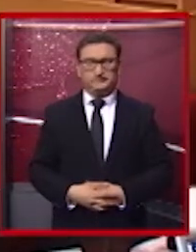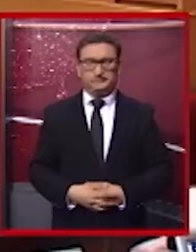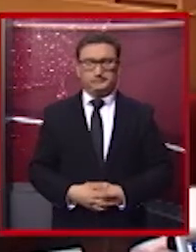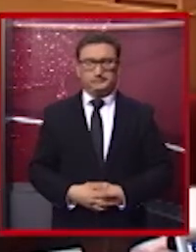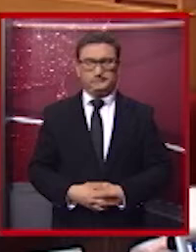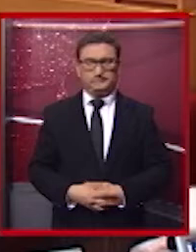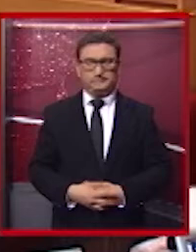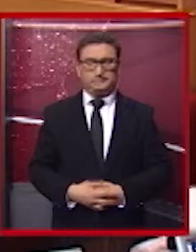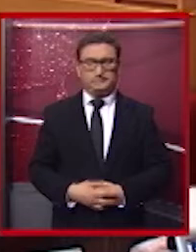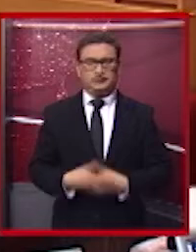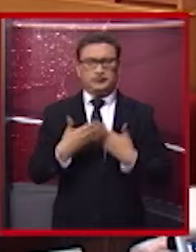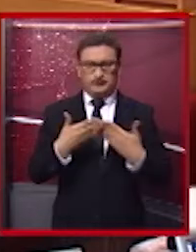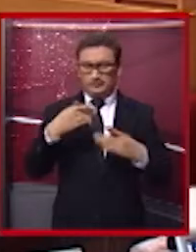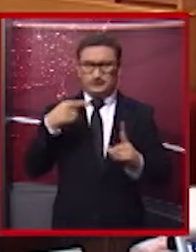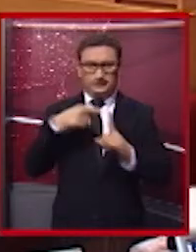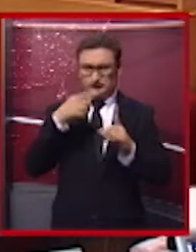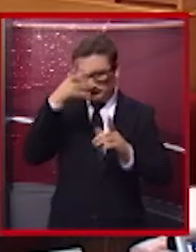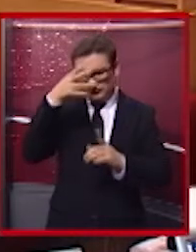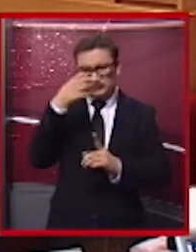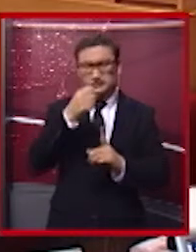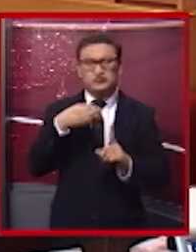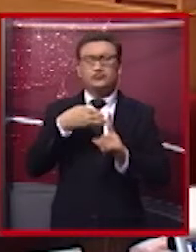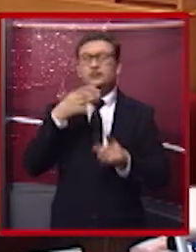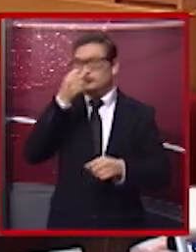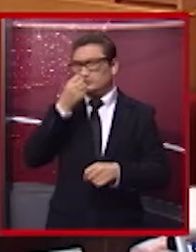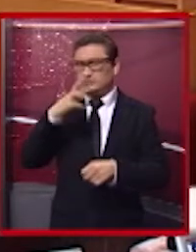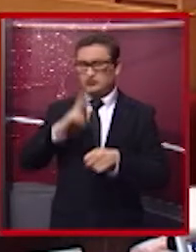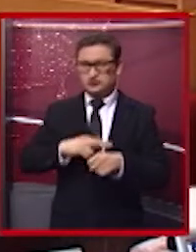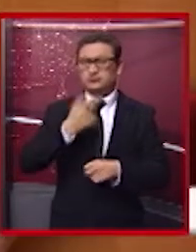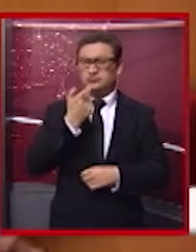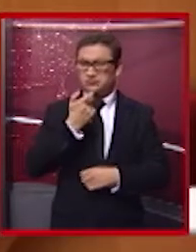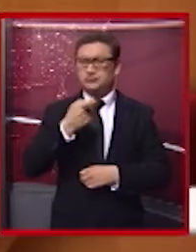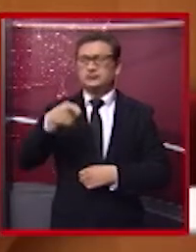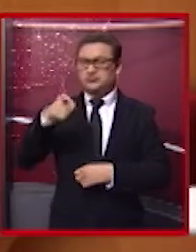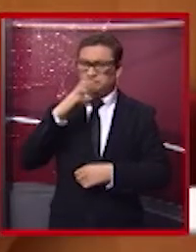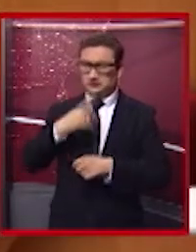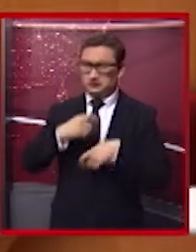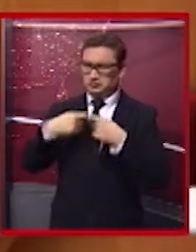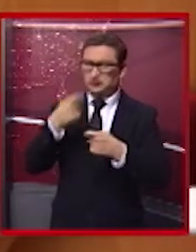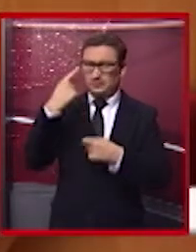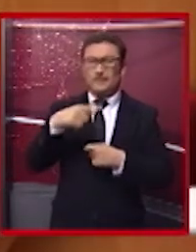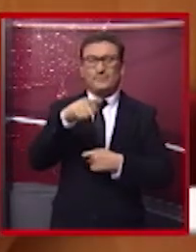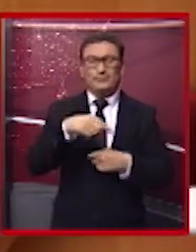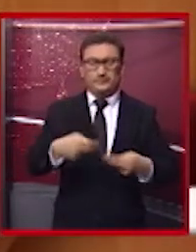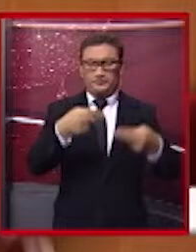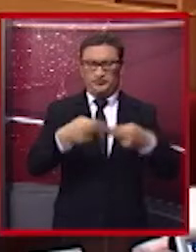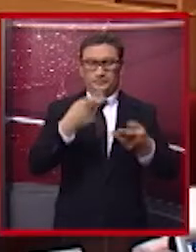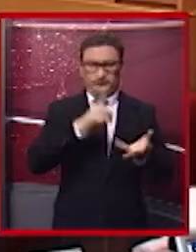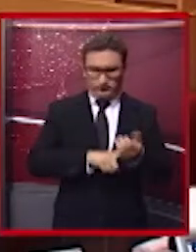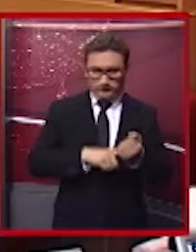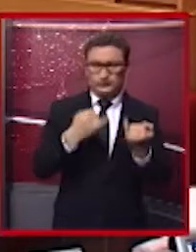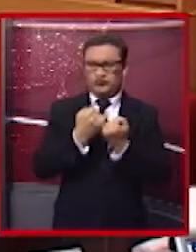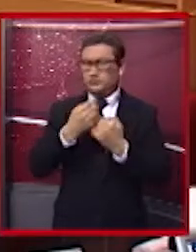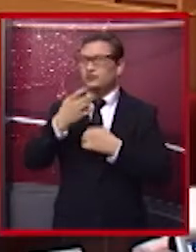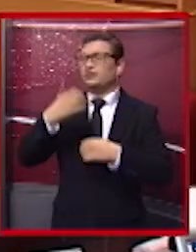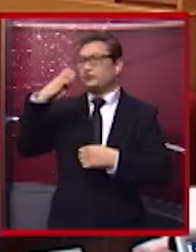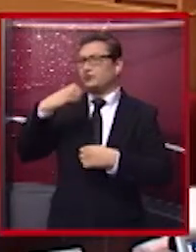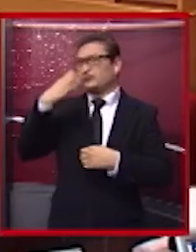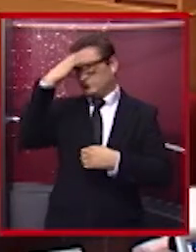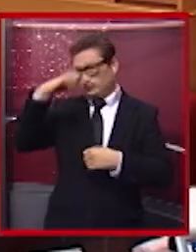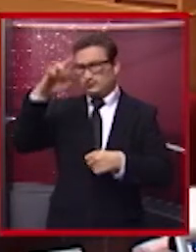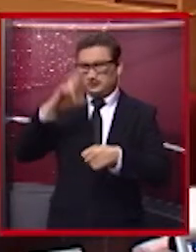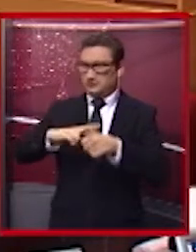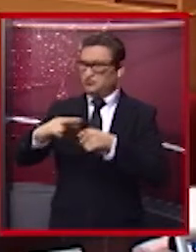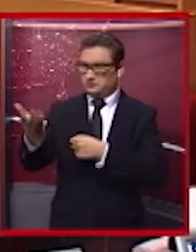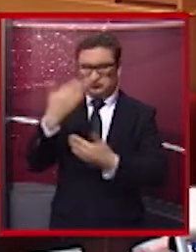Bueno, al hacer referencia al concepto de misión que tiene la Secretaría de Economía, que es fortalecer el mercado interno y la atracción de inversión extranjera, esto fue